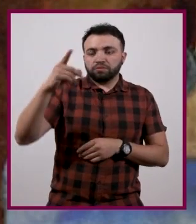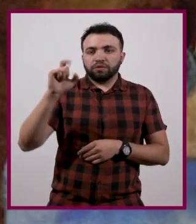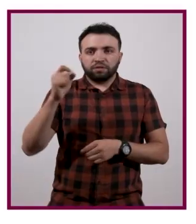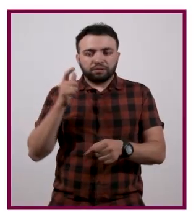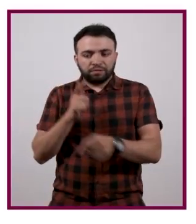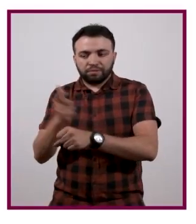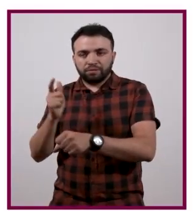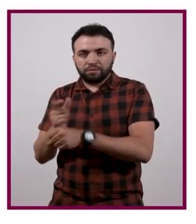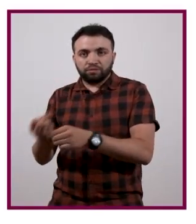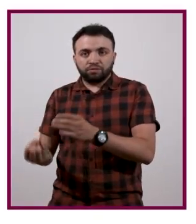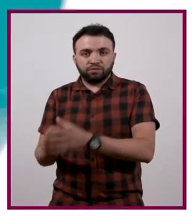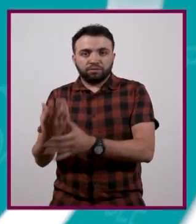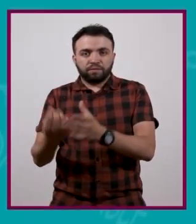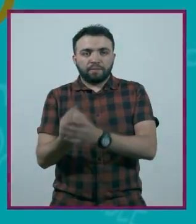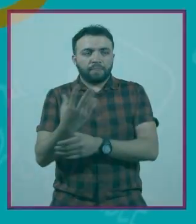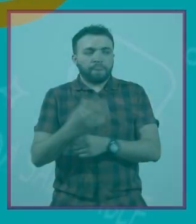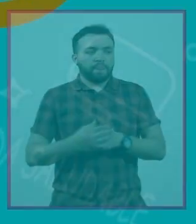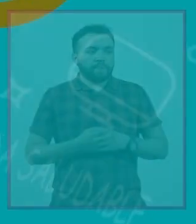recientes.